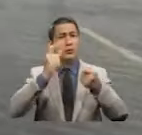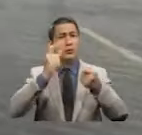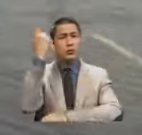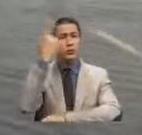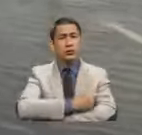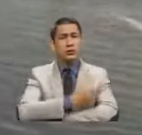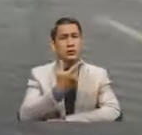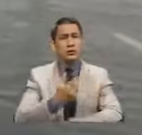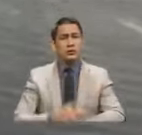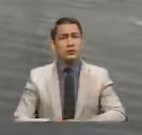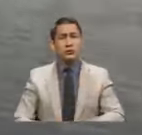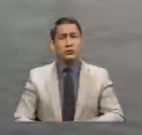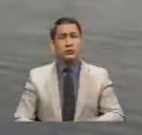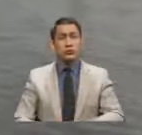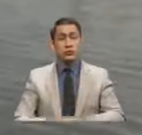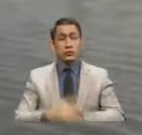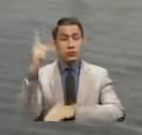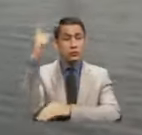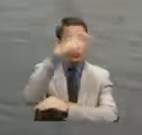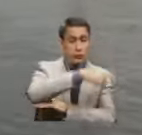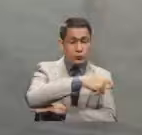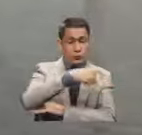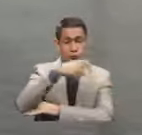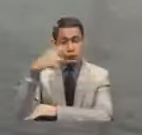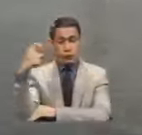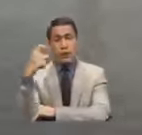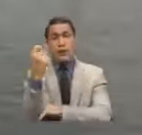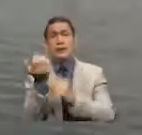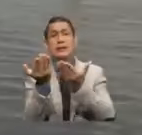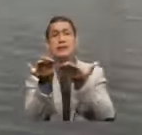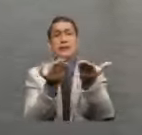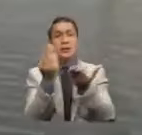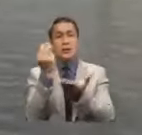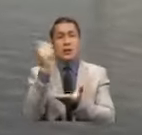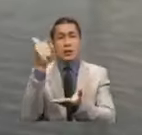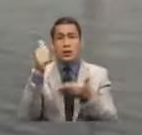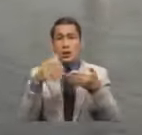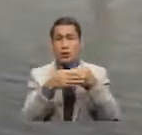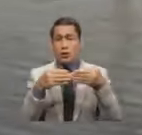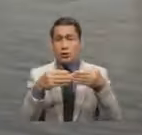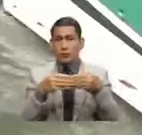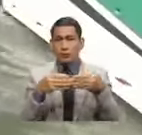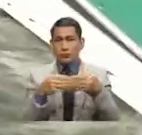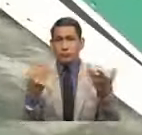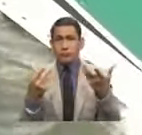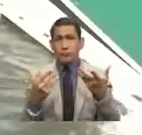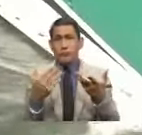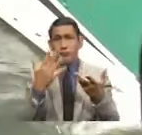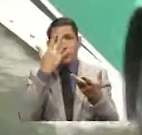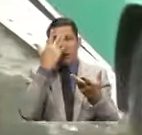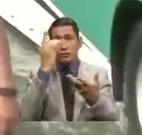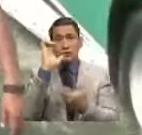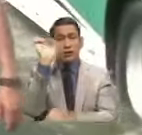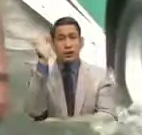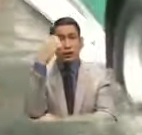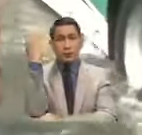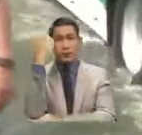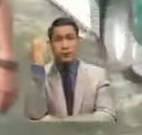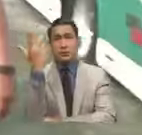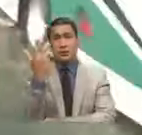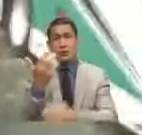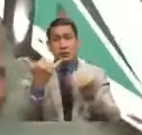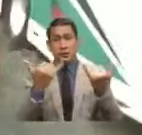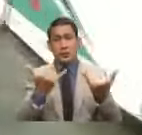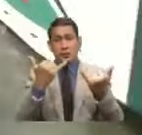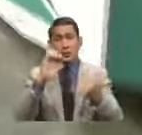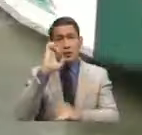por cada vehículo? $10 cobramos, pero es que valga la emergencia que hay. Es una emergencia